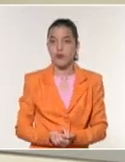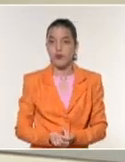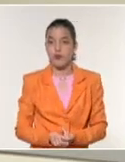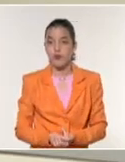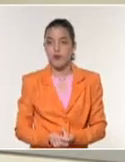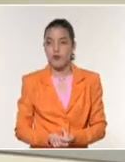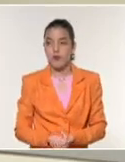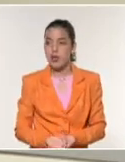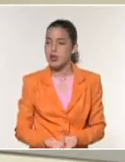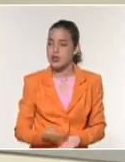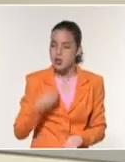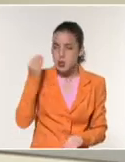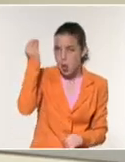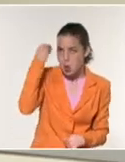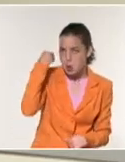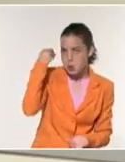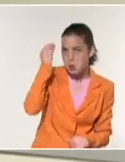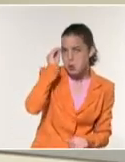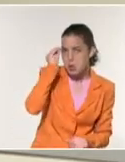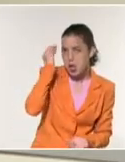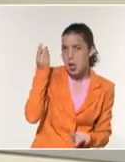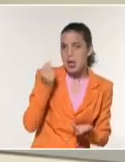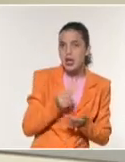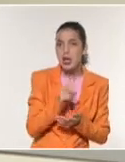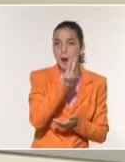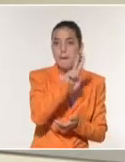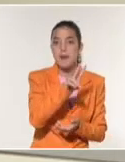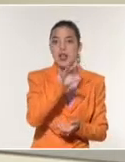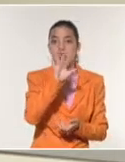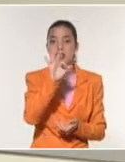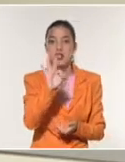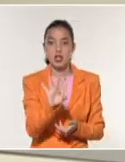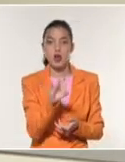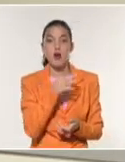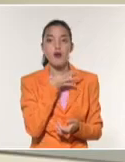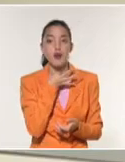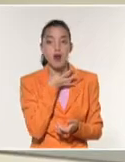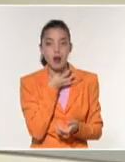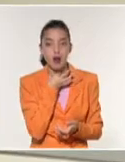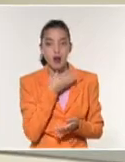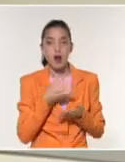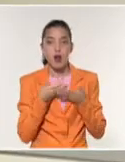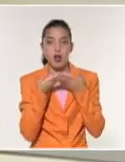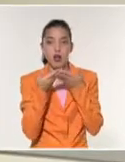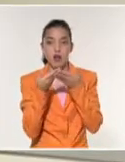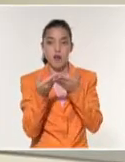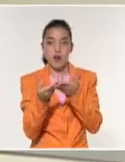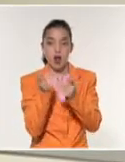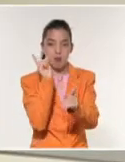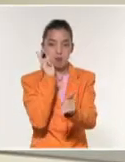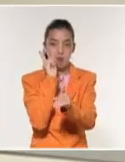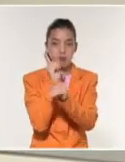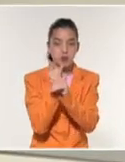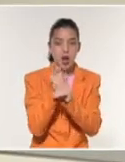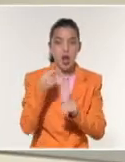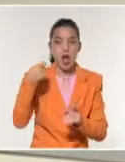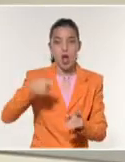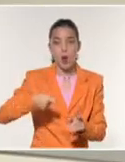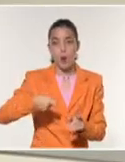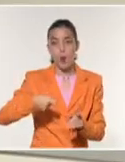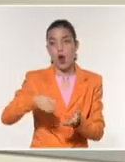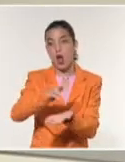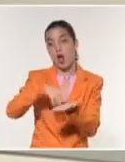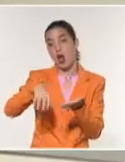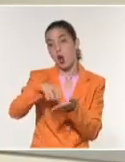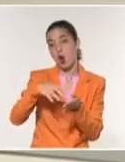propia resolución que el día 28 de enero debía comparecer ante el juez de ejecución de su lugar de residencia, en este caso